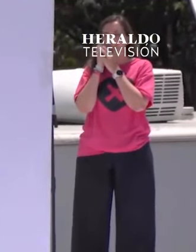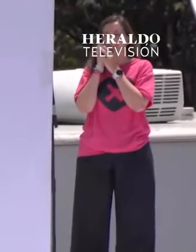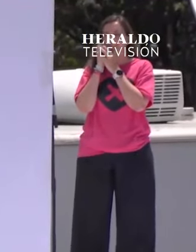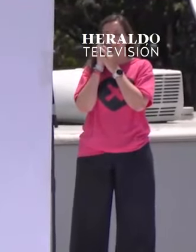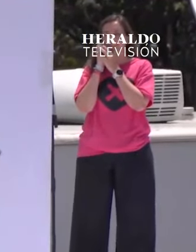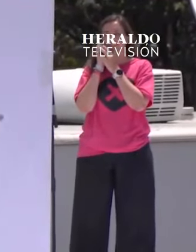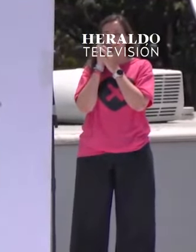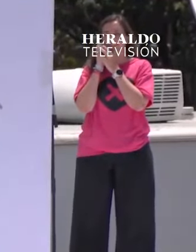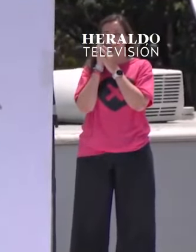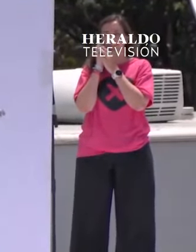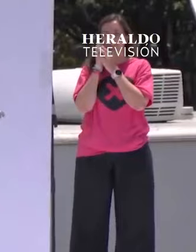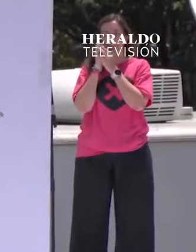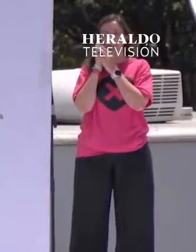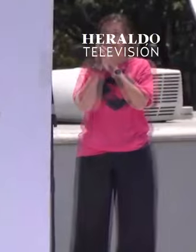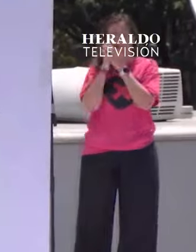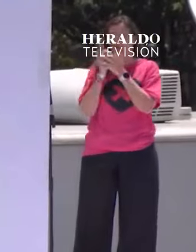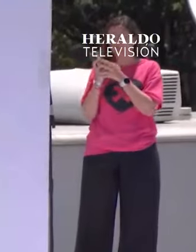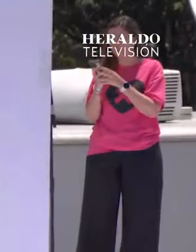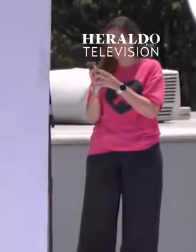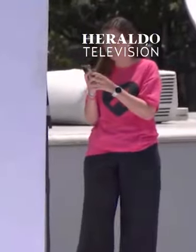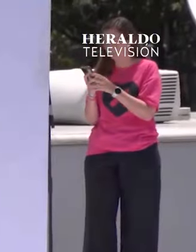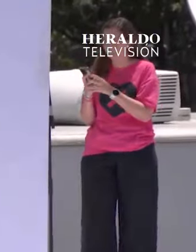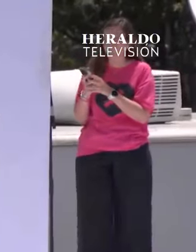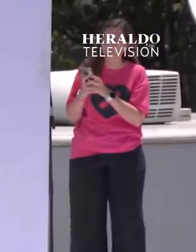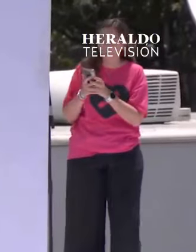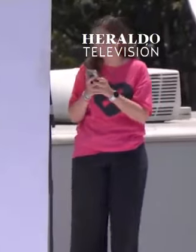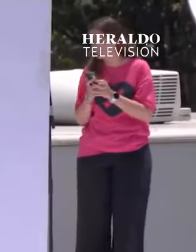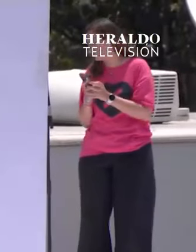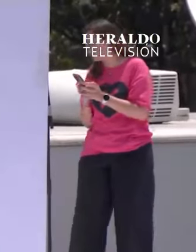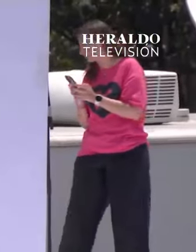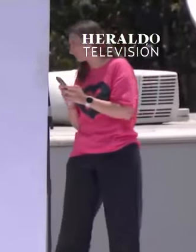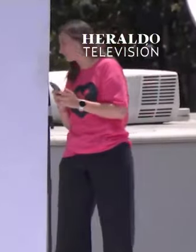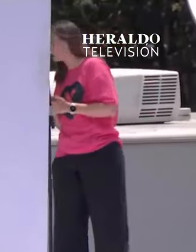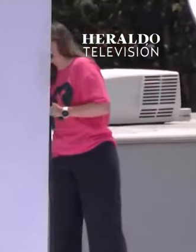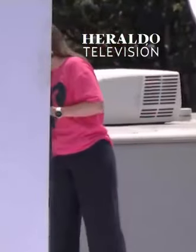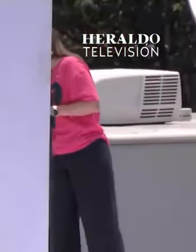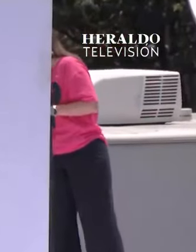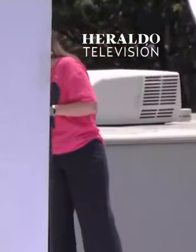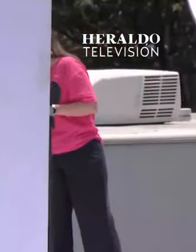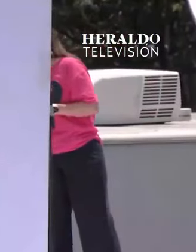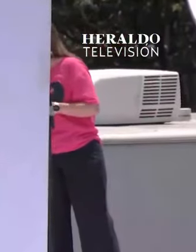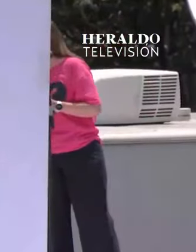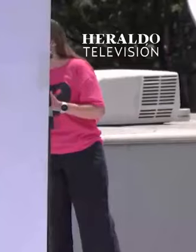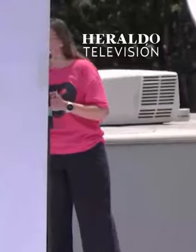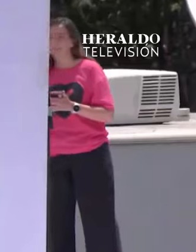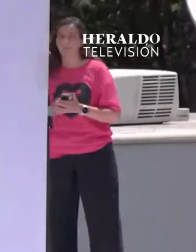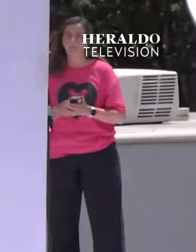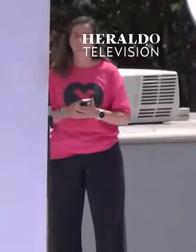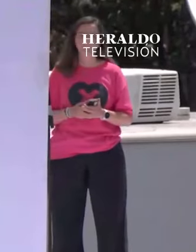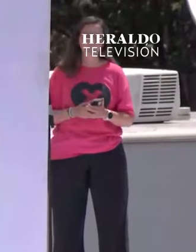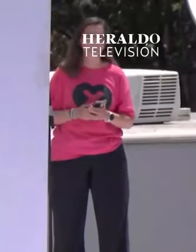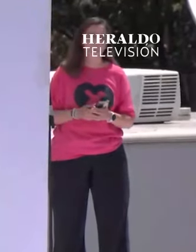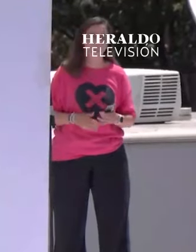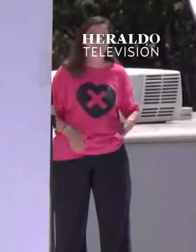Fox. O sea, entre Maynes y ella, ¿cómo friegan? O sea, si yo no voy a hacer, si Fox no está en la boleta, caray.